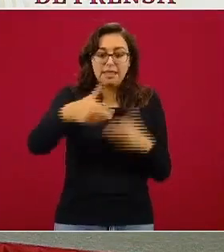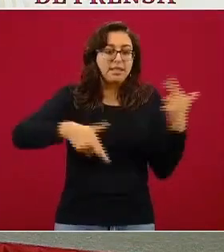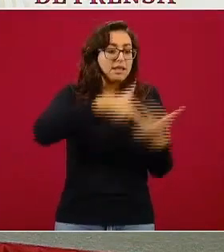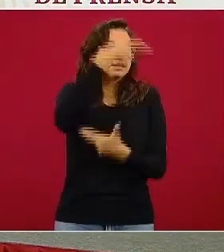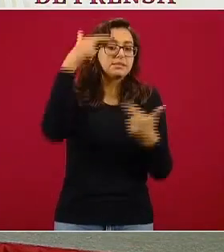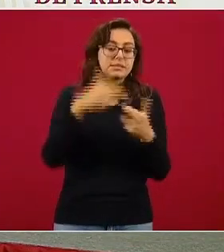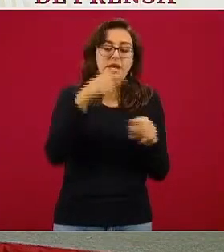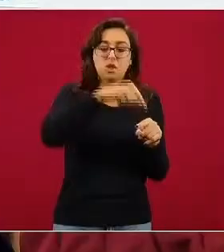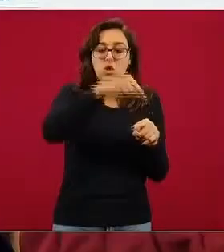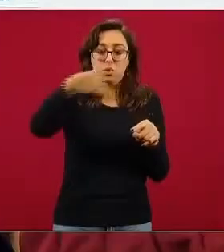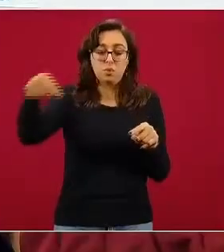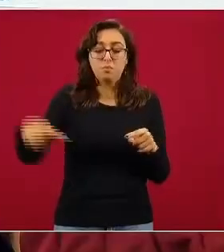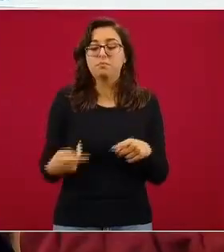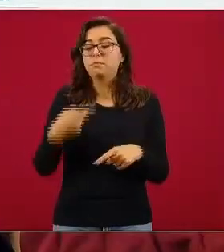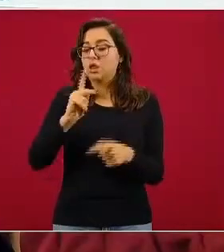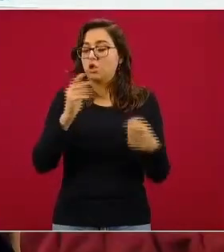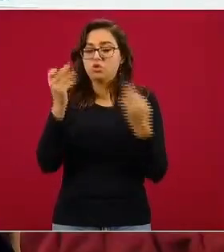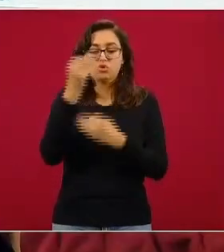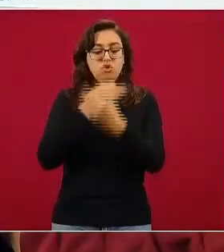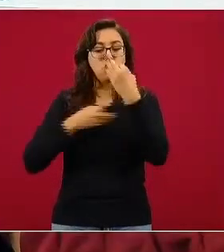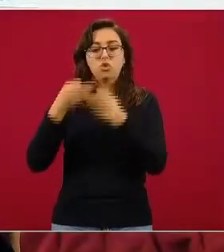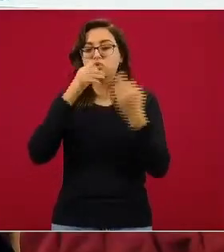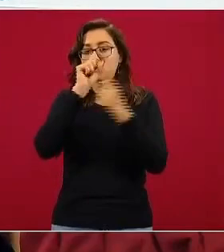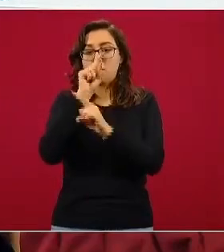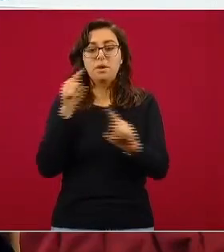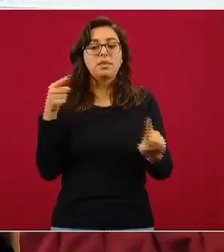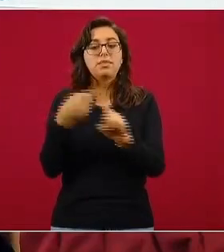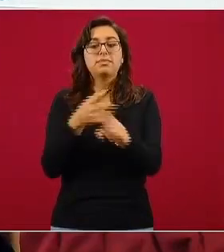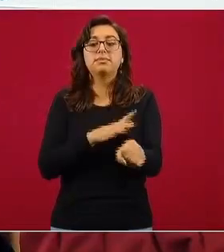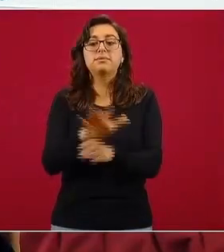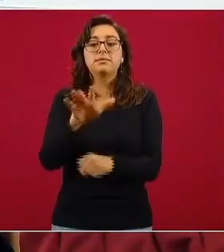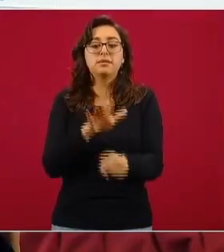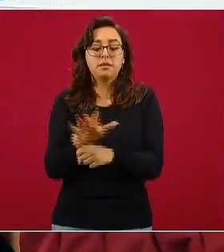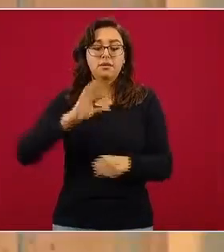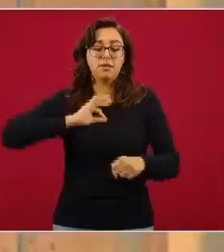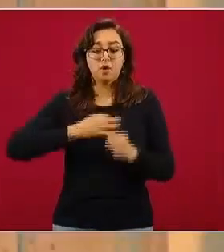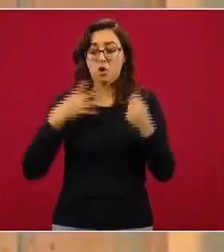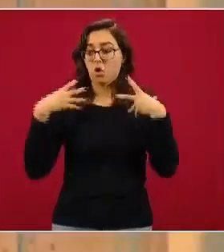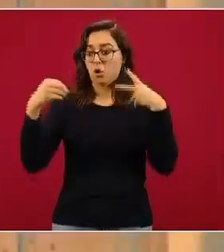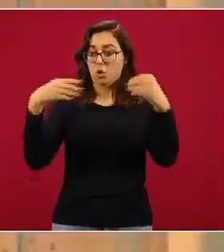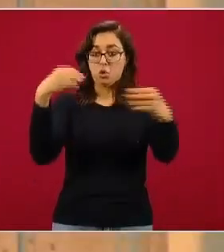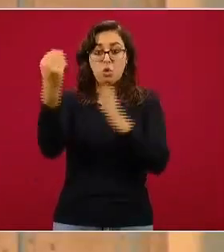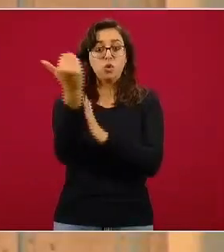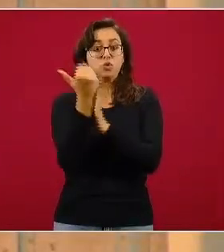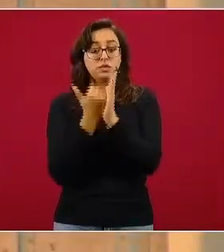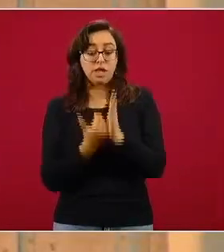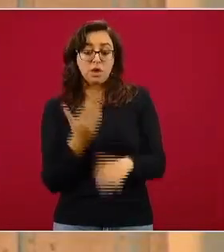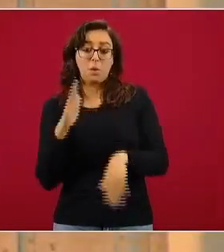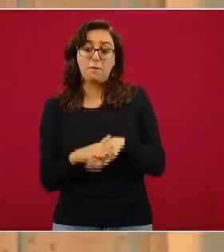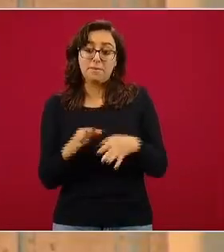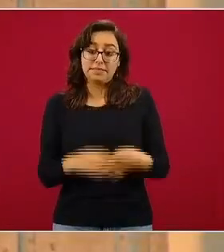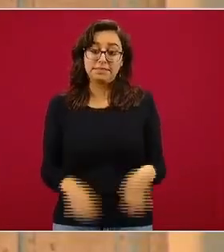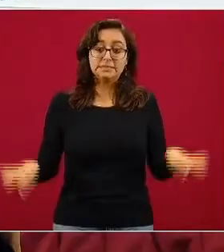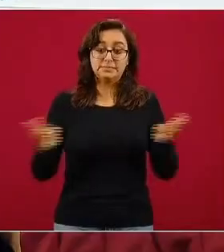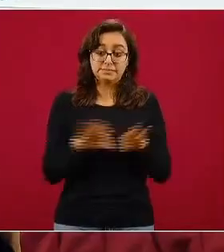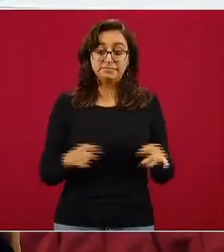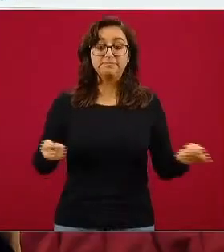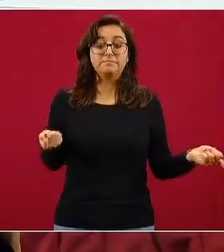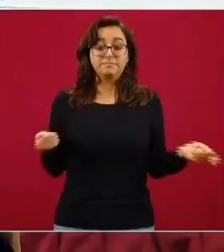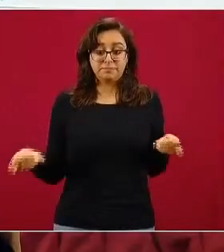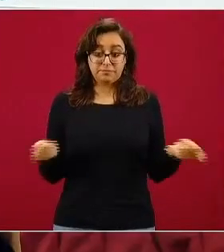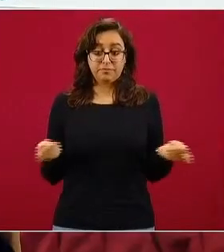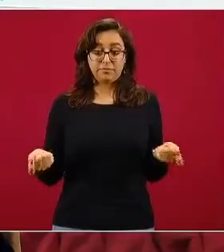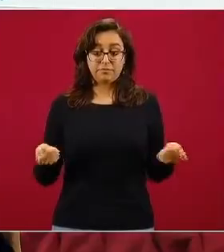objetivo disminuir los contagios, la transmisión de la enfermedad a través de regular las acciones precisamente